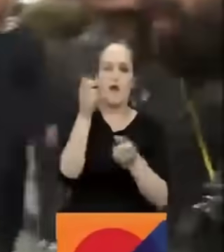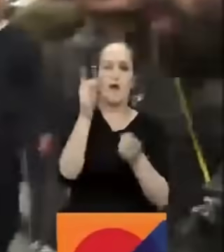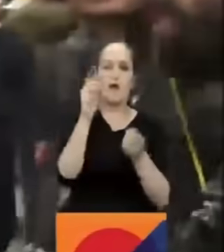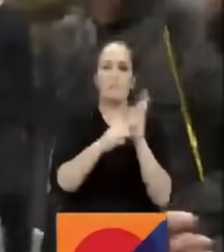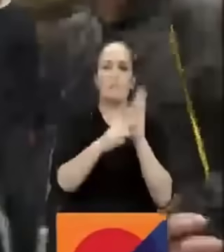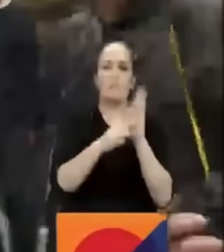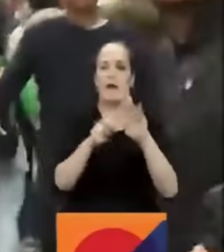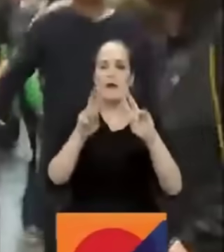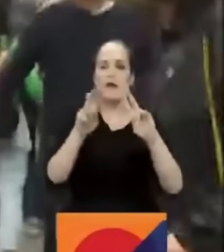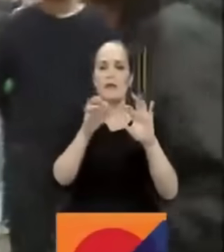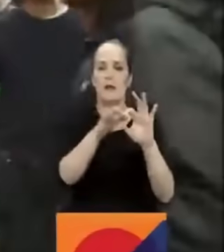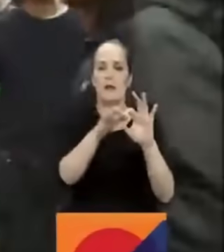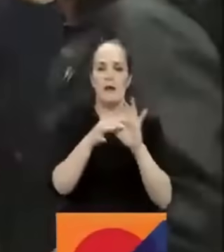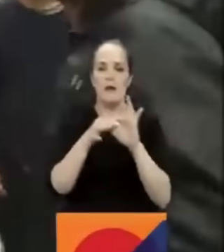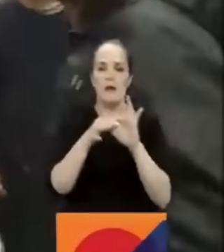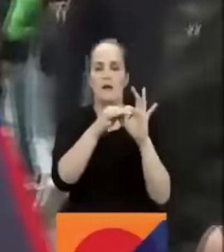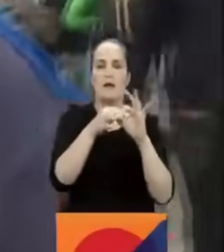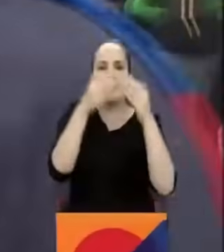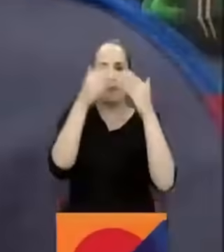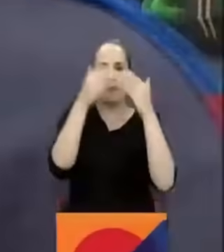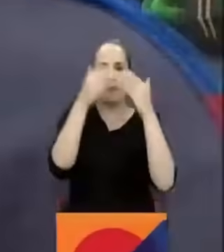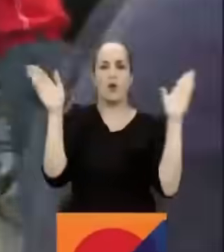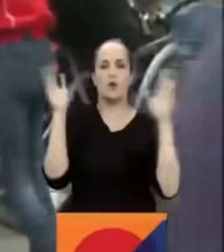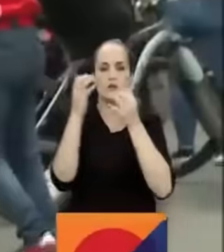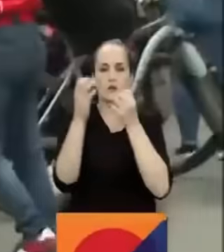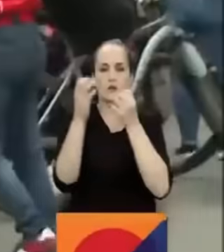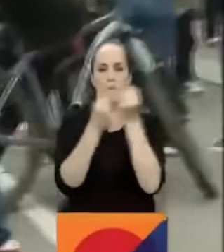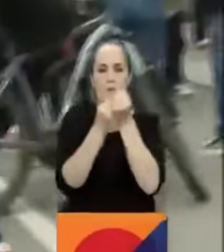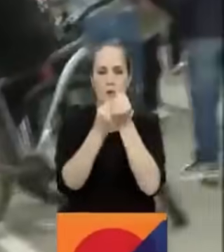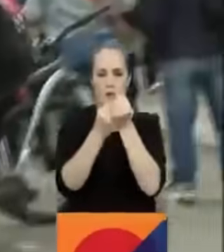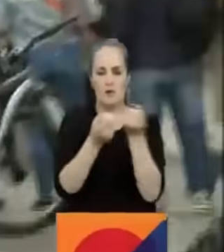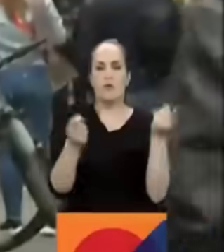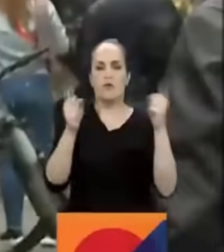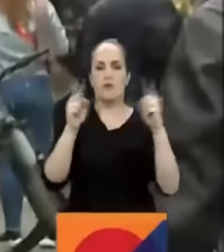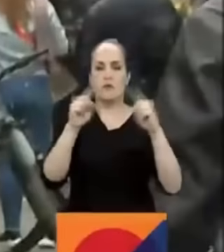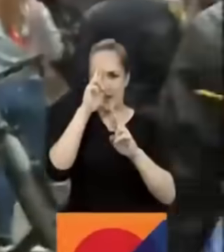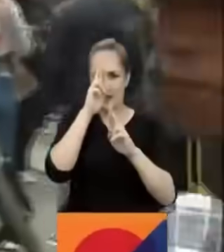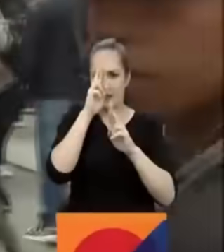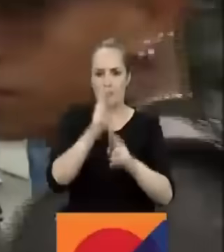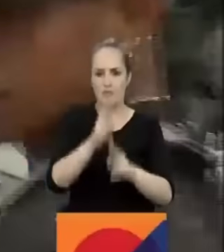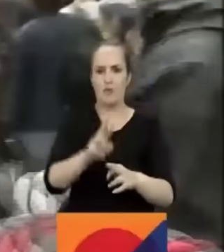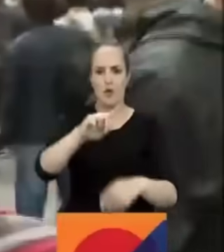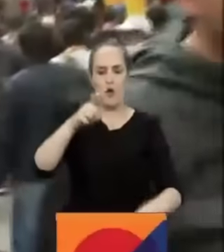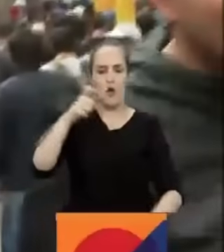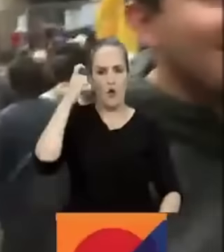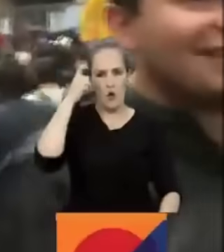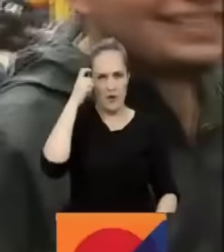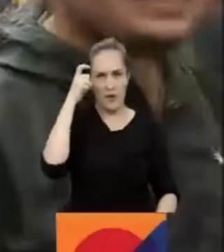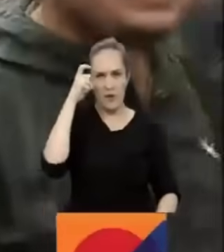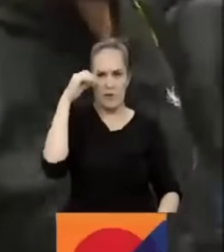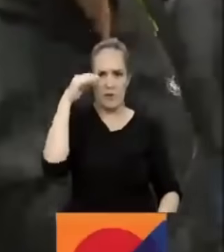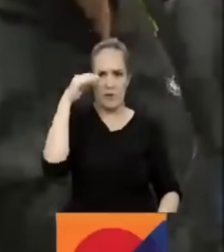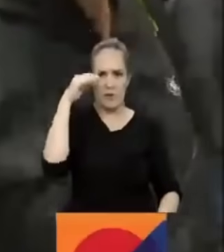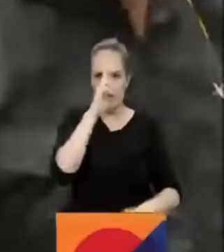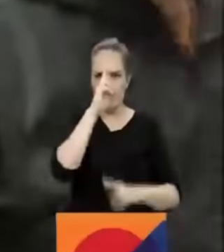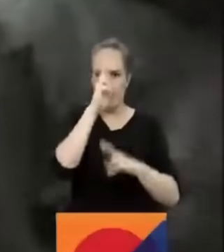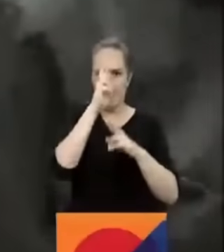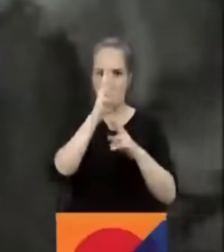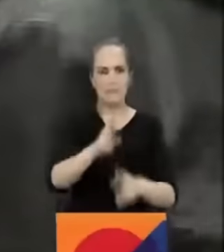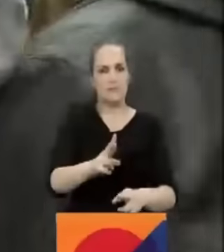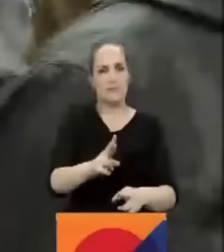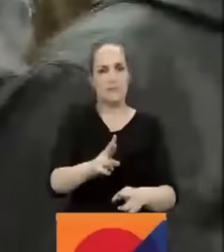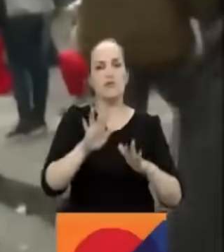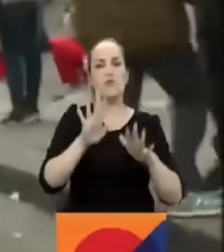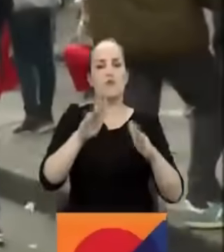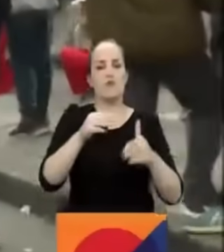el acompañamiento a la democracia y sobre todo el respeto por este gobierno, pero el respeto en términos